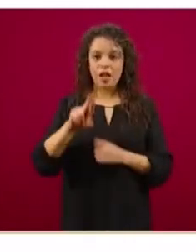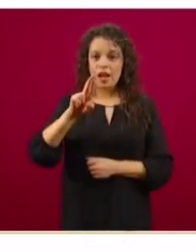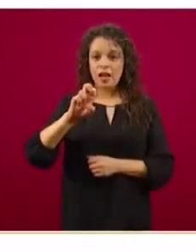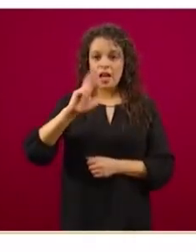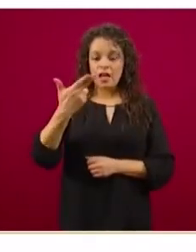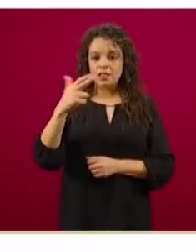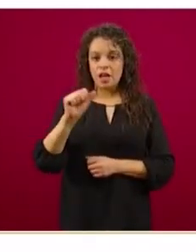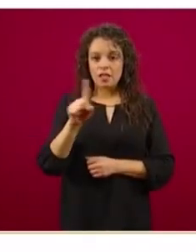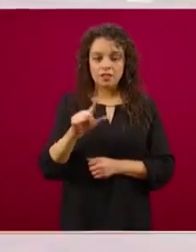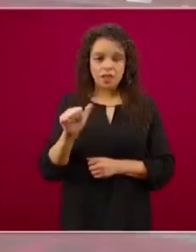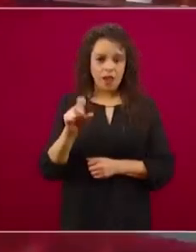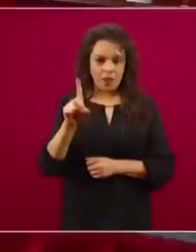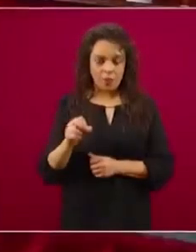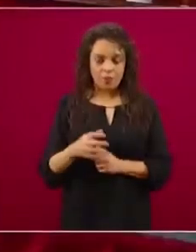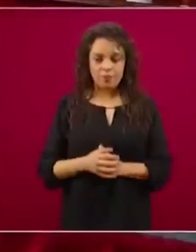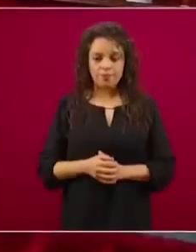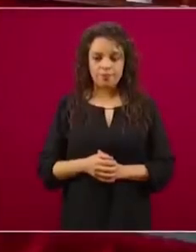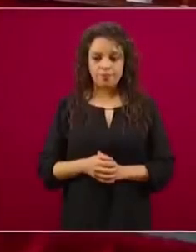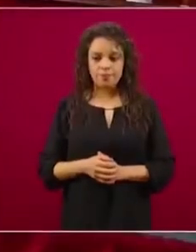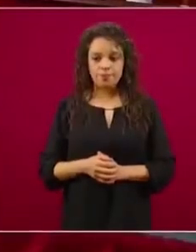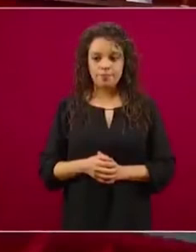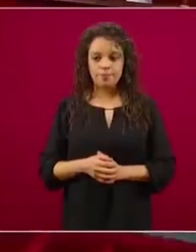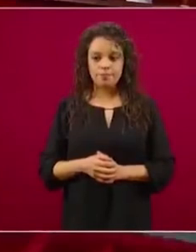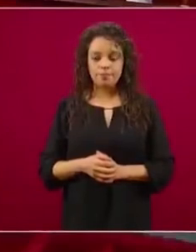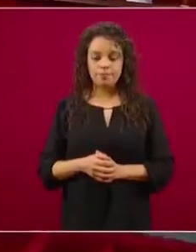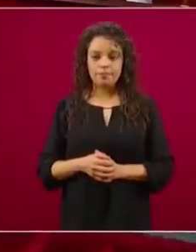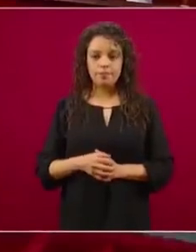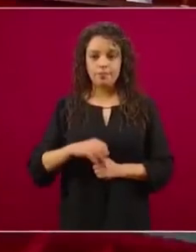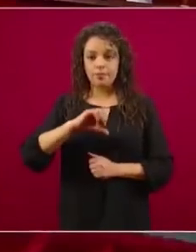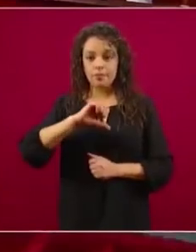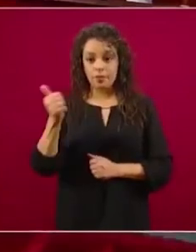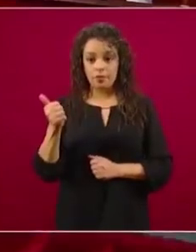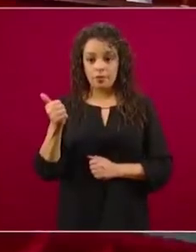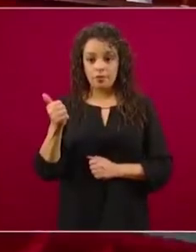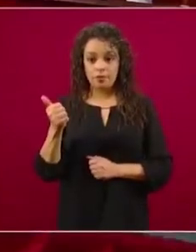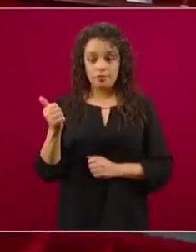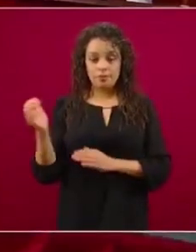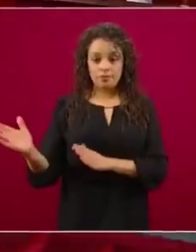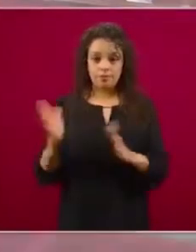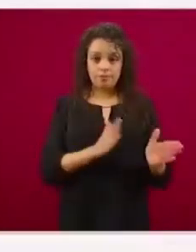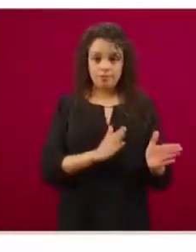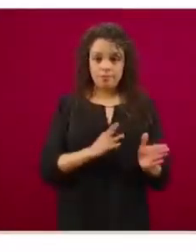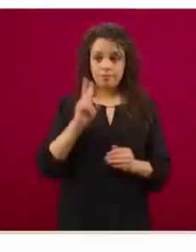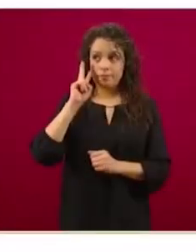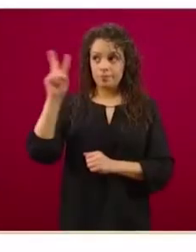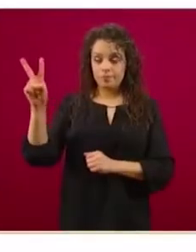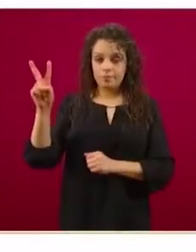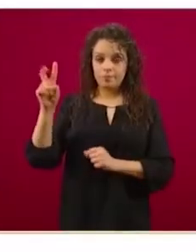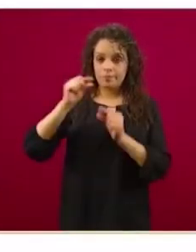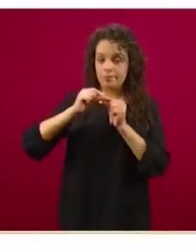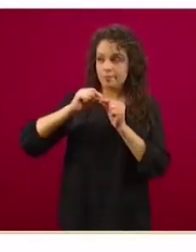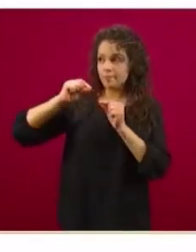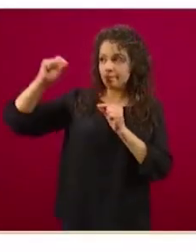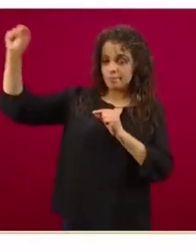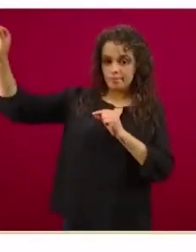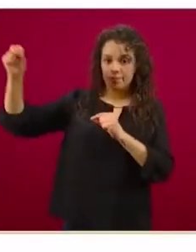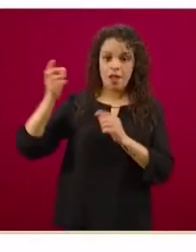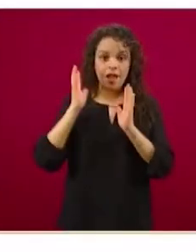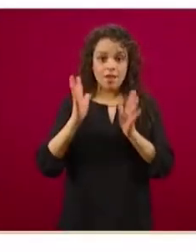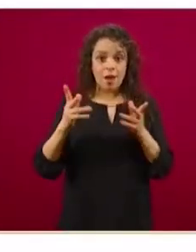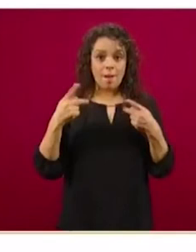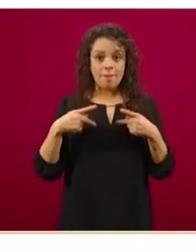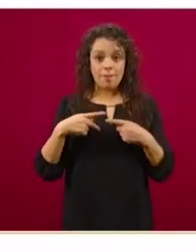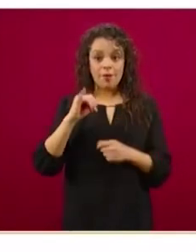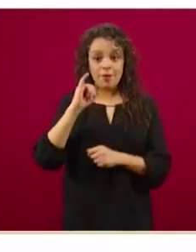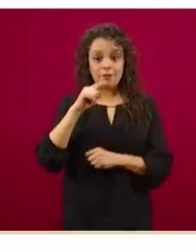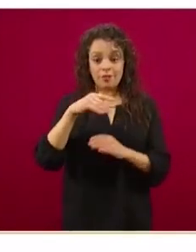lo mencioné. En la que sigue podemos observar que el número de abonos recibidos ya exitosamente en las cuentas de